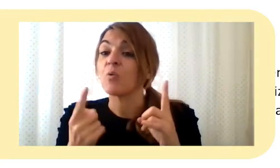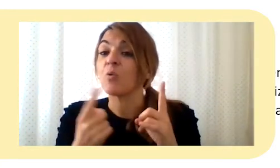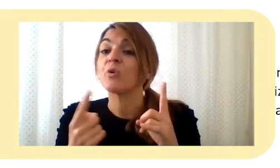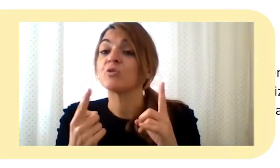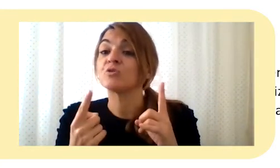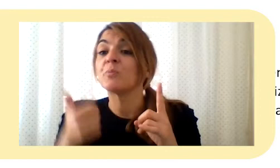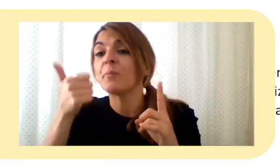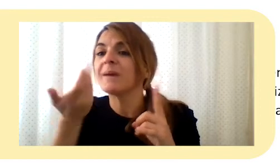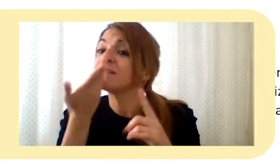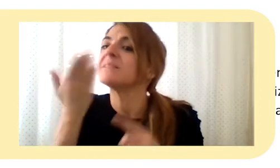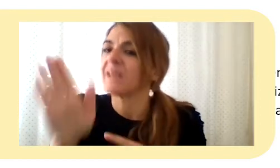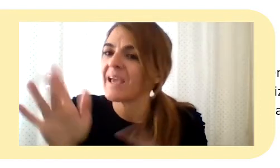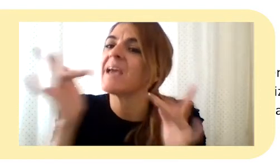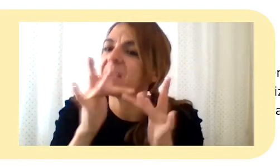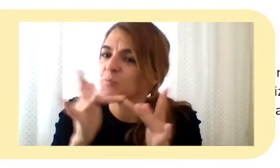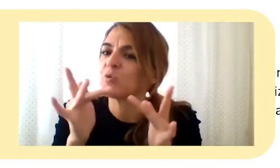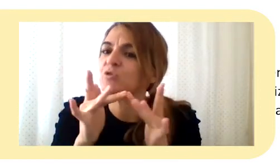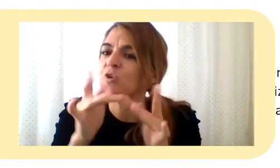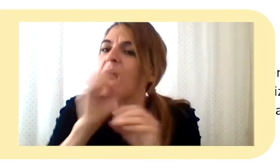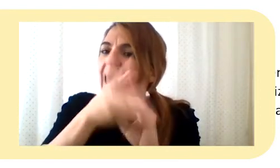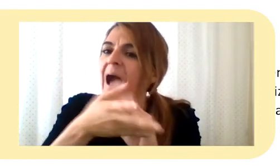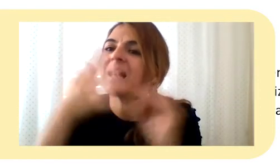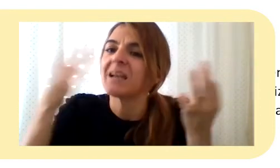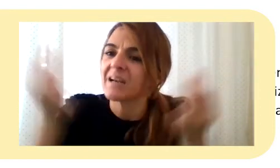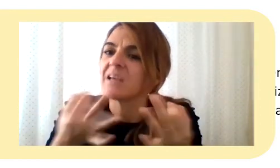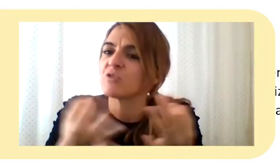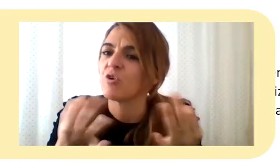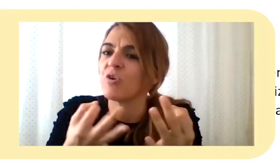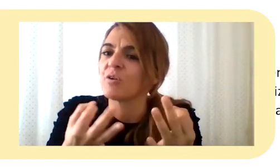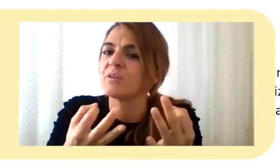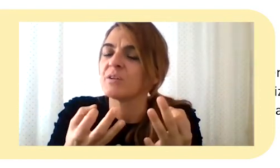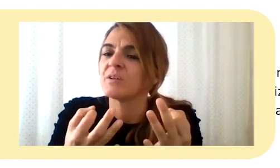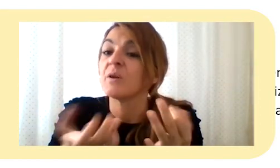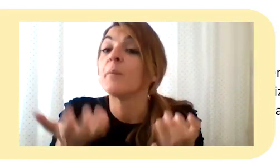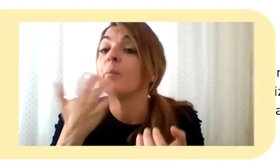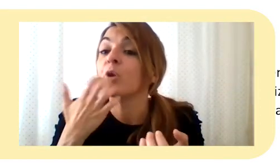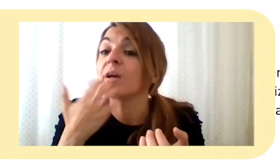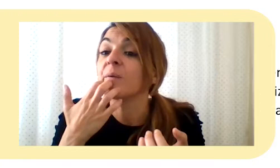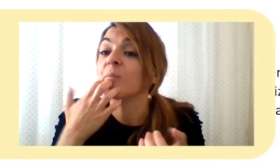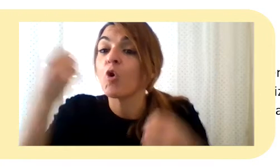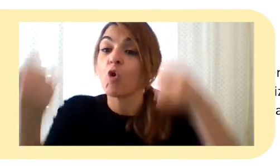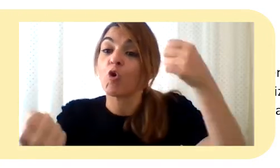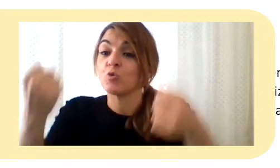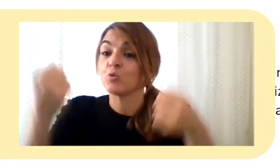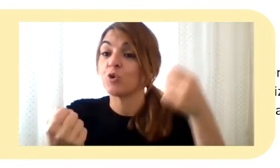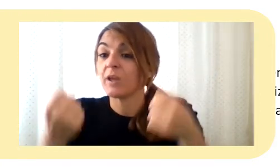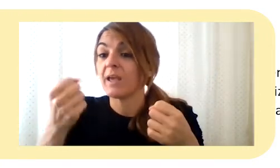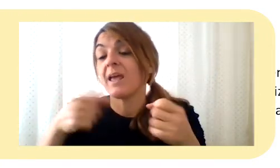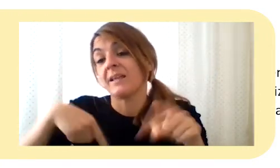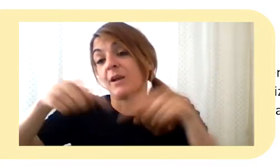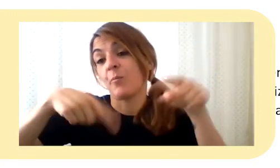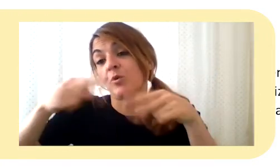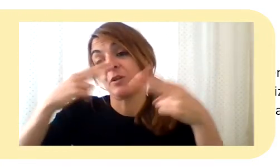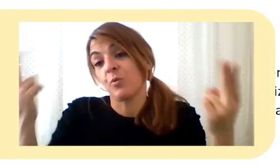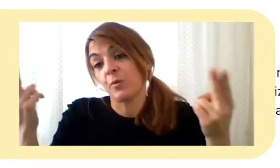personas y por tanto podrían tener un mayor riesgo frente a la COVID-19. Como por ejemplo los conductores de transporte público, vendedores,